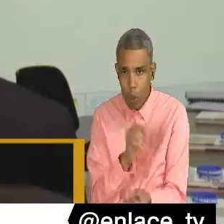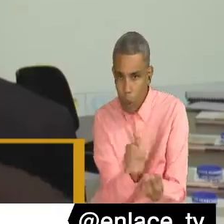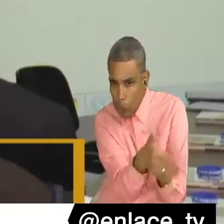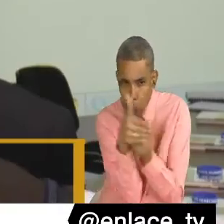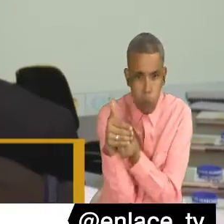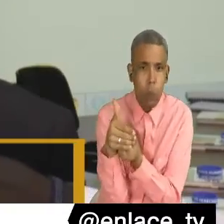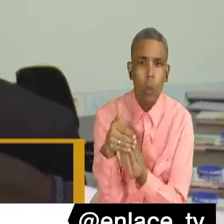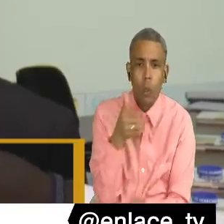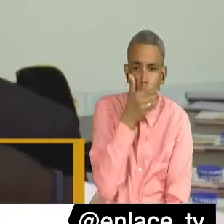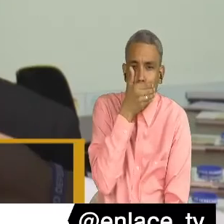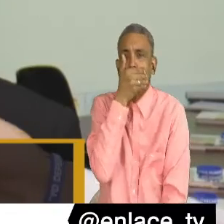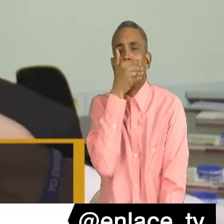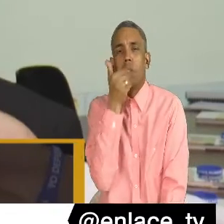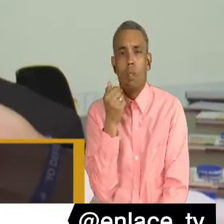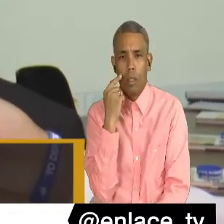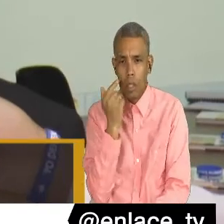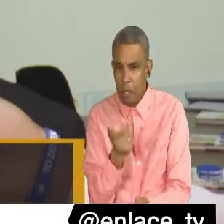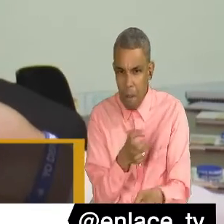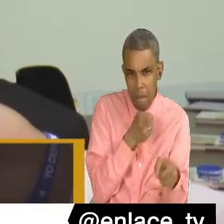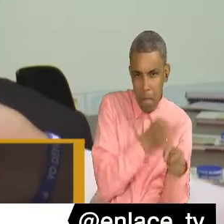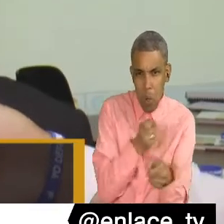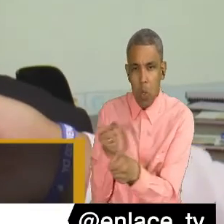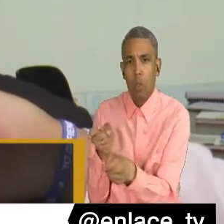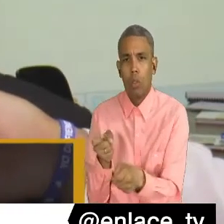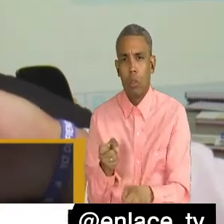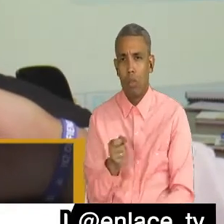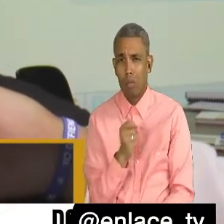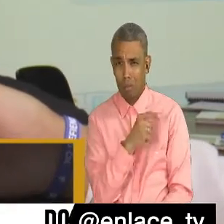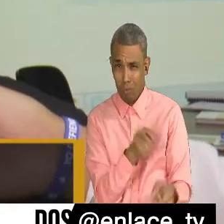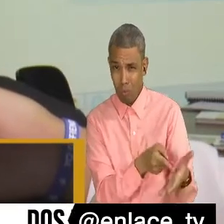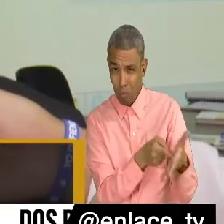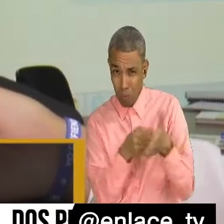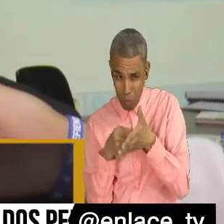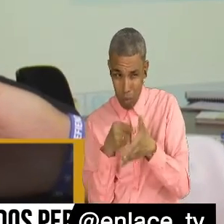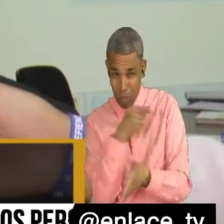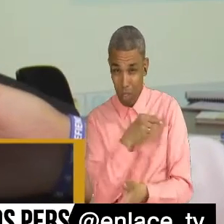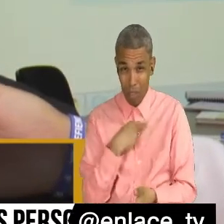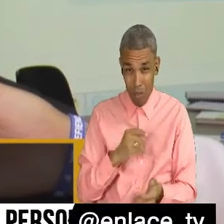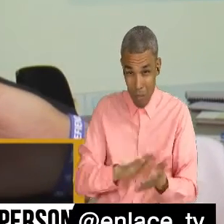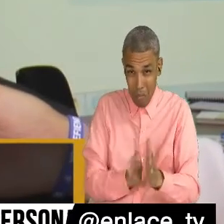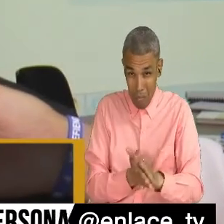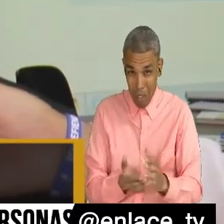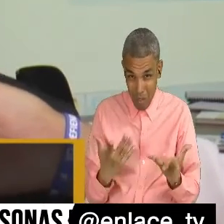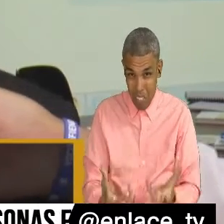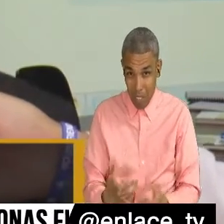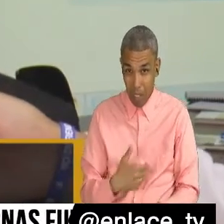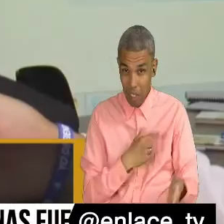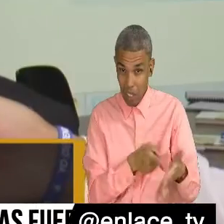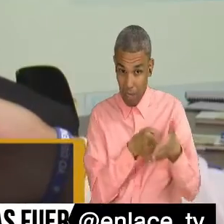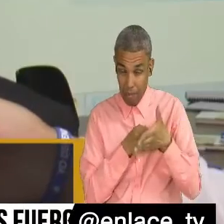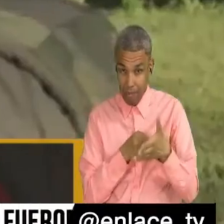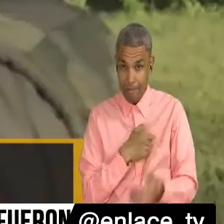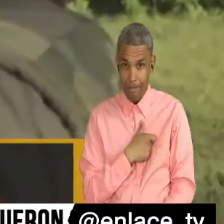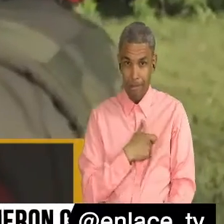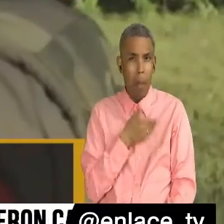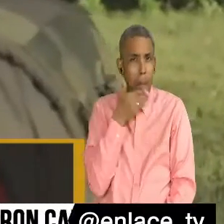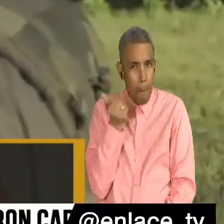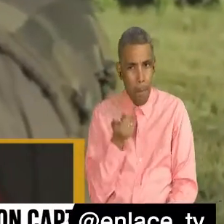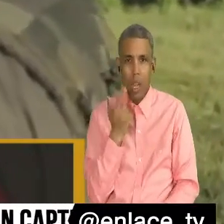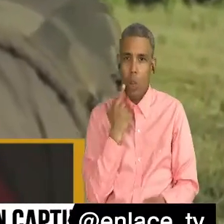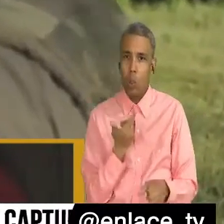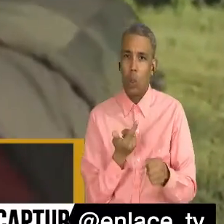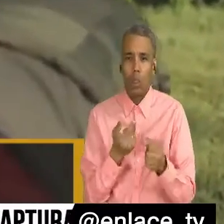Sin embargo, yo creo que negociar en el conflicto a no negociar es mucho mejor. En esta